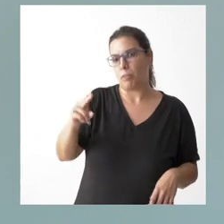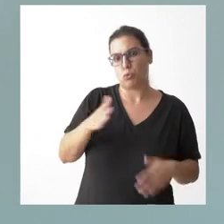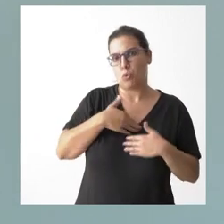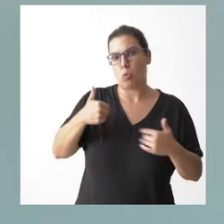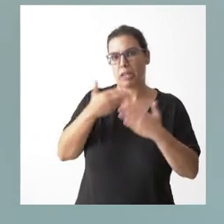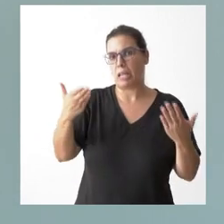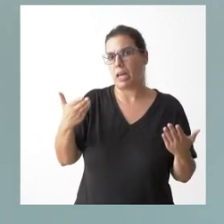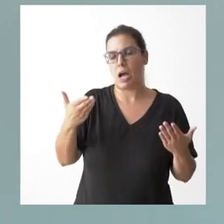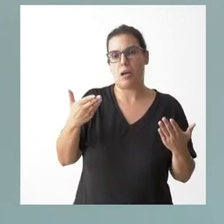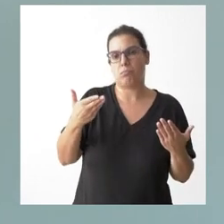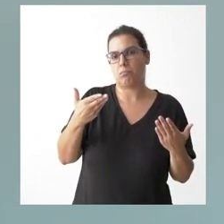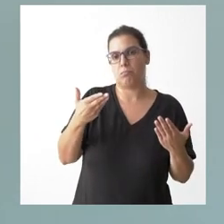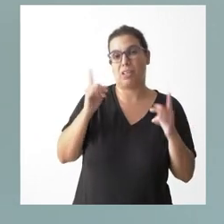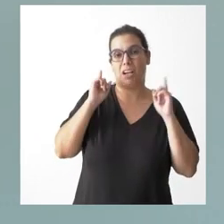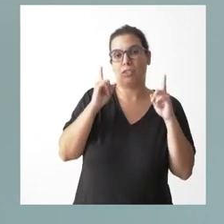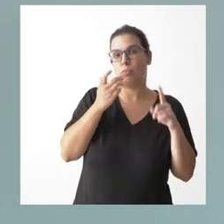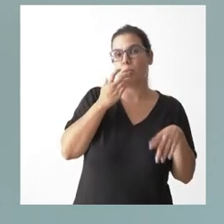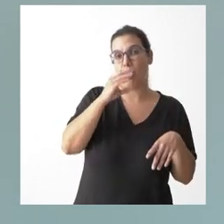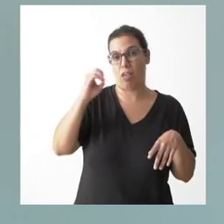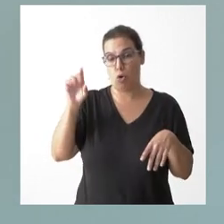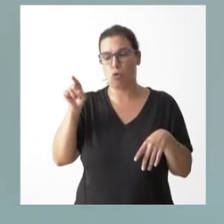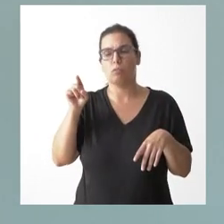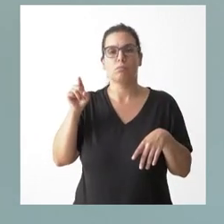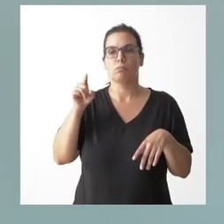el interés que pueda tener en relación con este asunto.